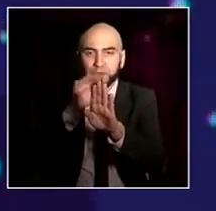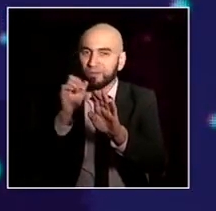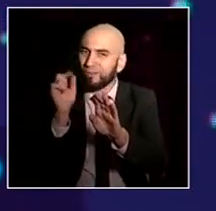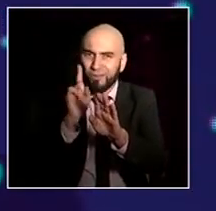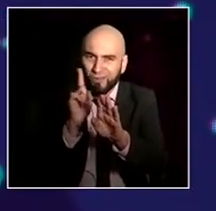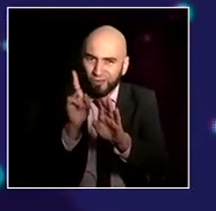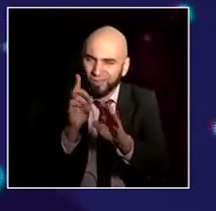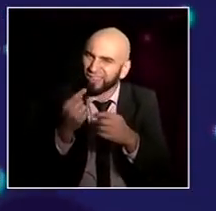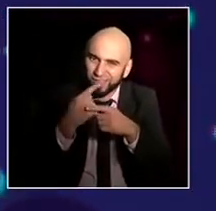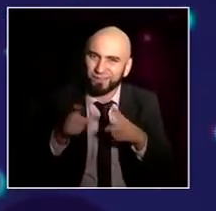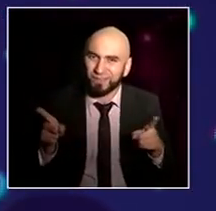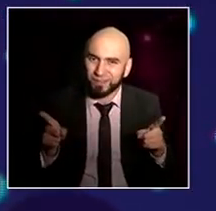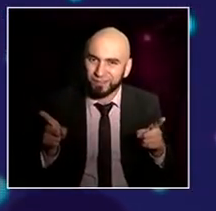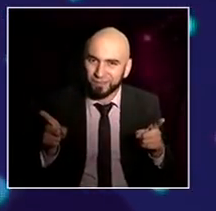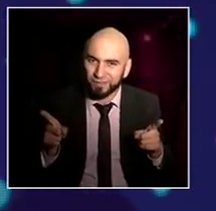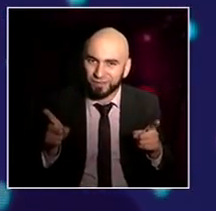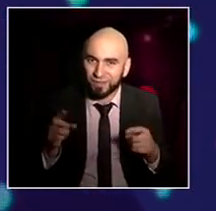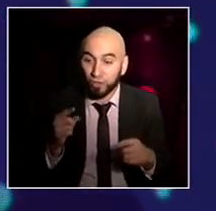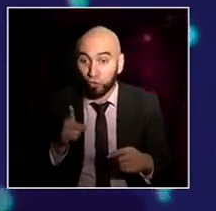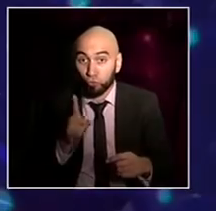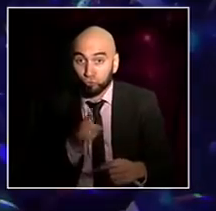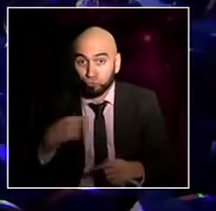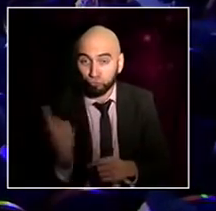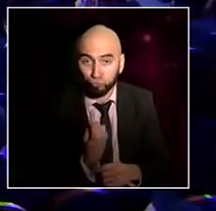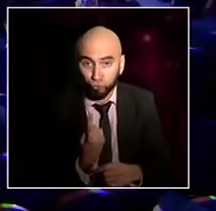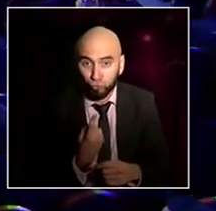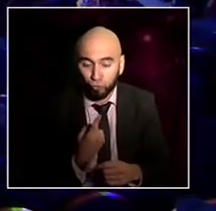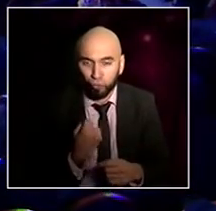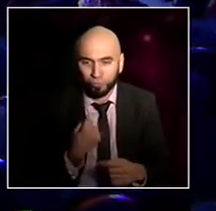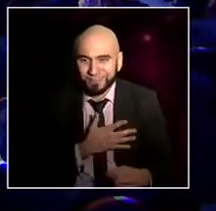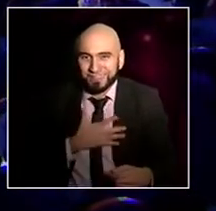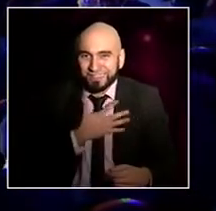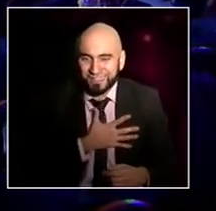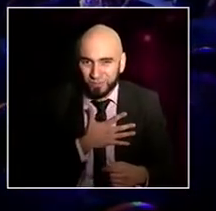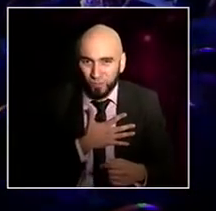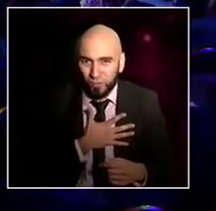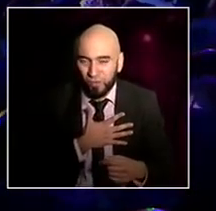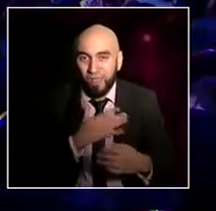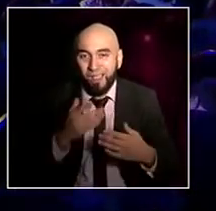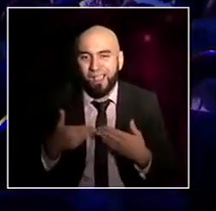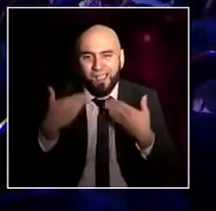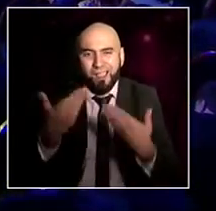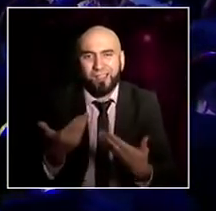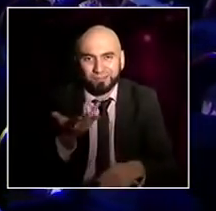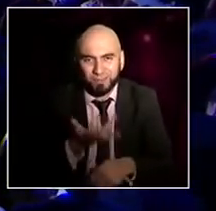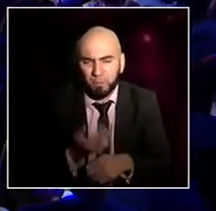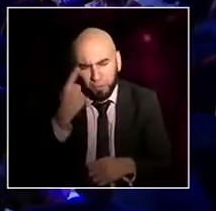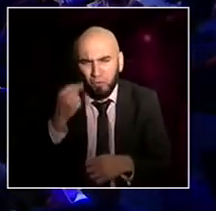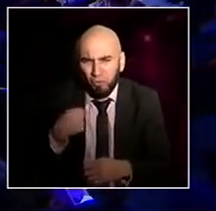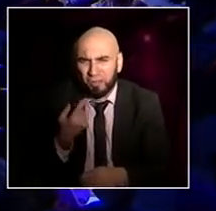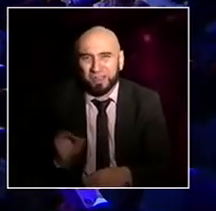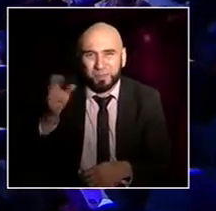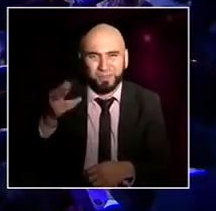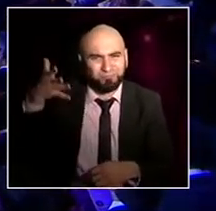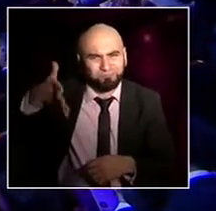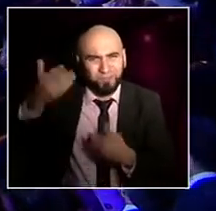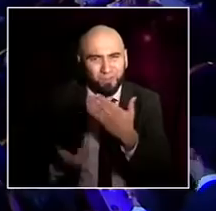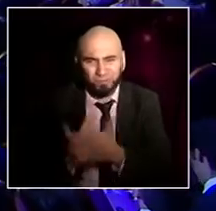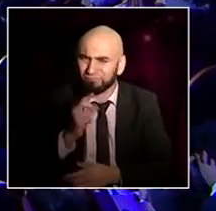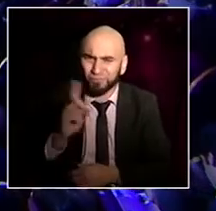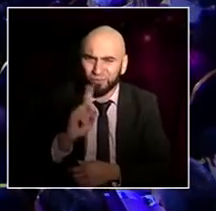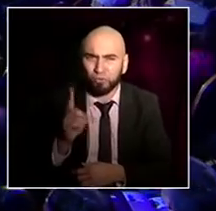percepción. Nosotros nos percibimos a nosotros a existir. Pero no voy a repetir toda la charla esta mañana. Solo